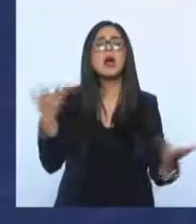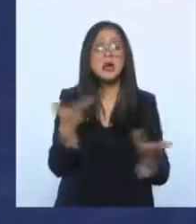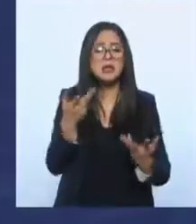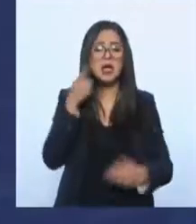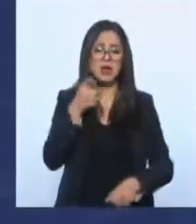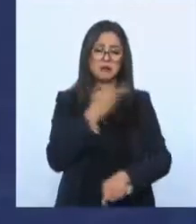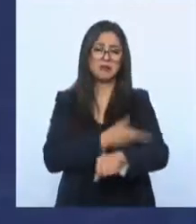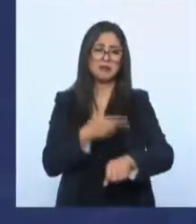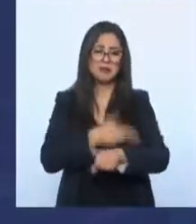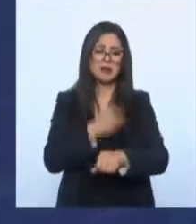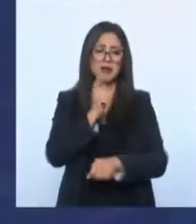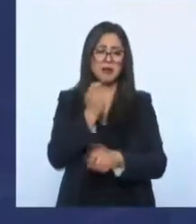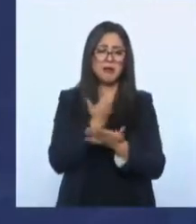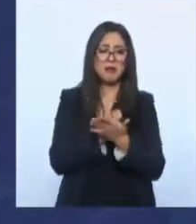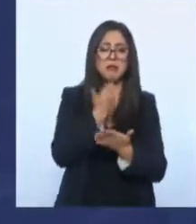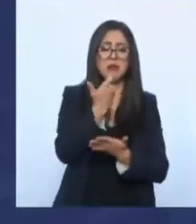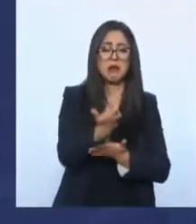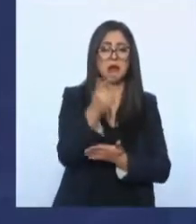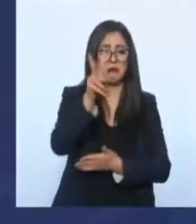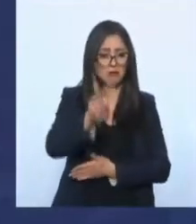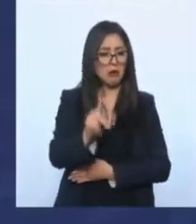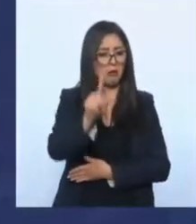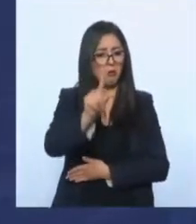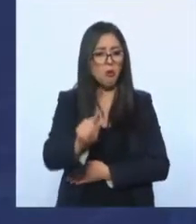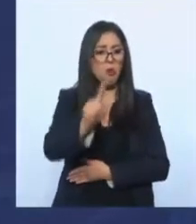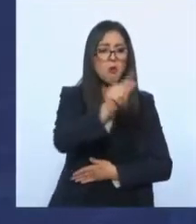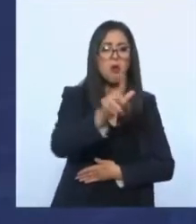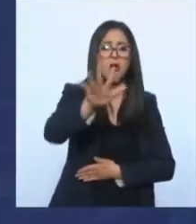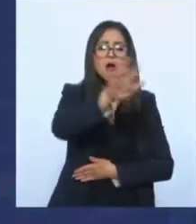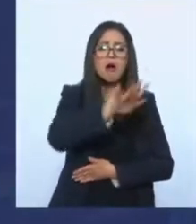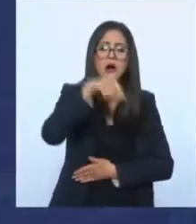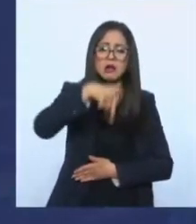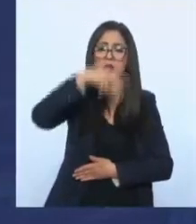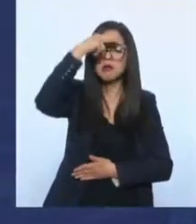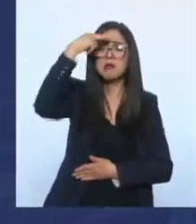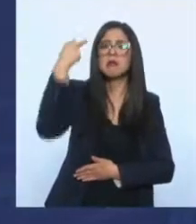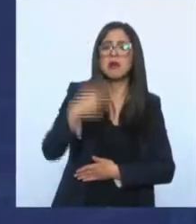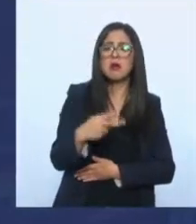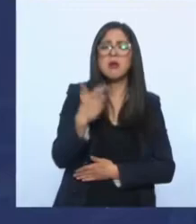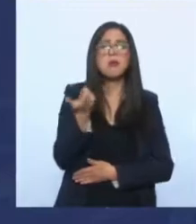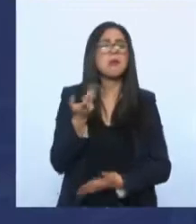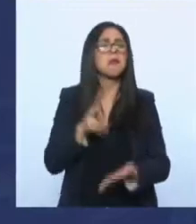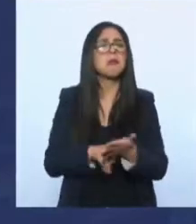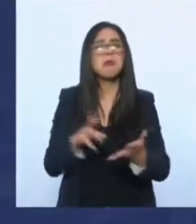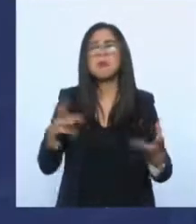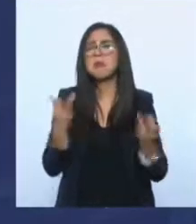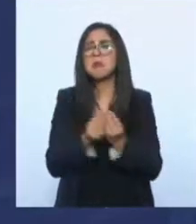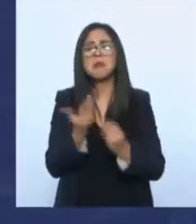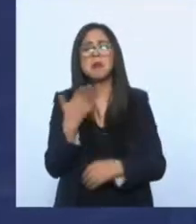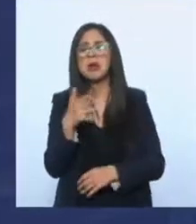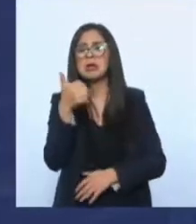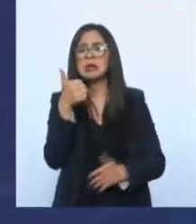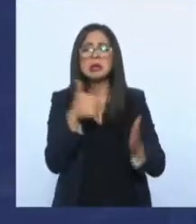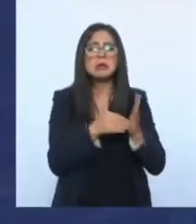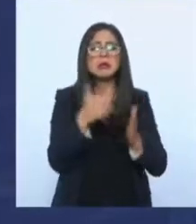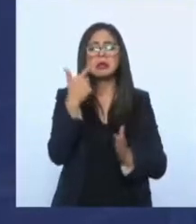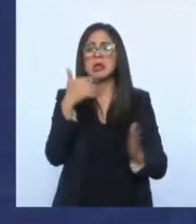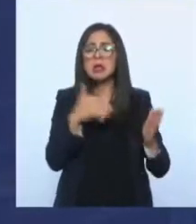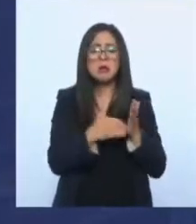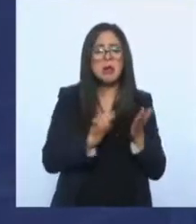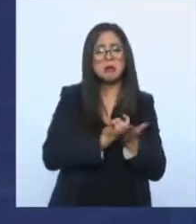hablábamos, el salario es muy bajo en México, realmente el promedio por ahí oscila de los 6,000, 7,000